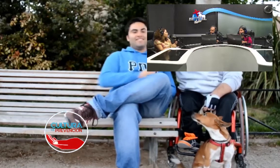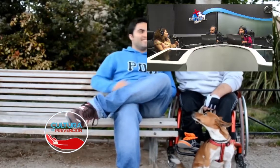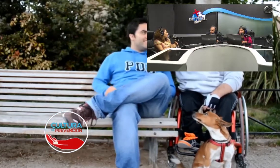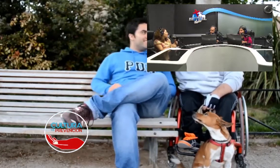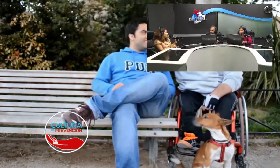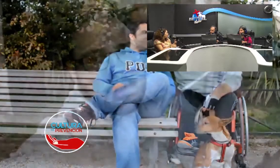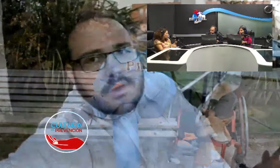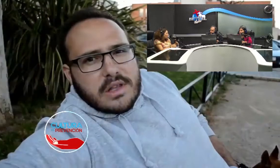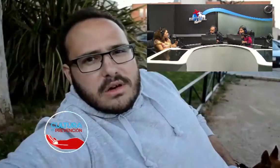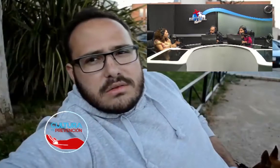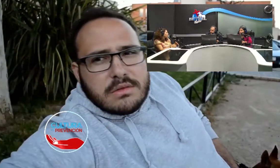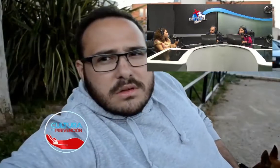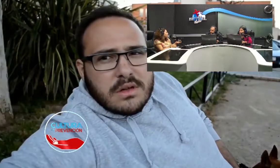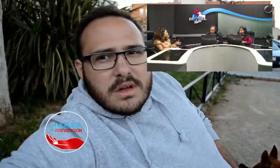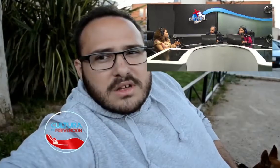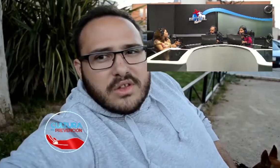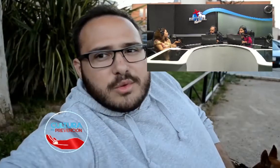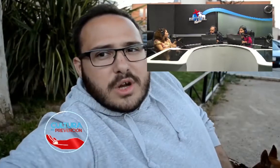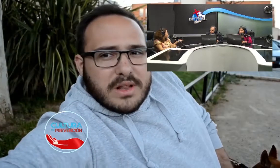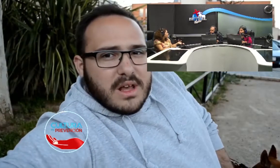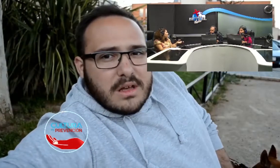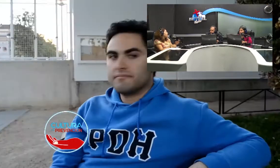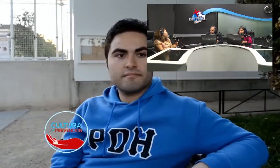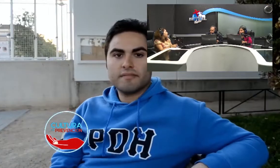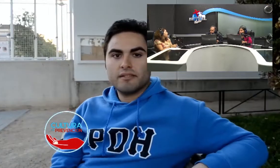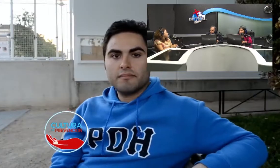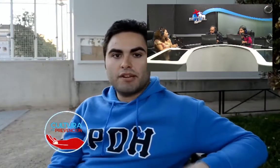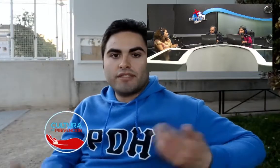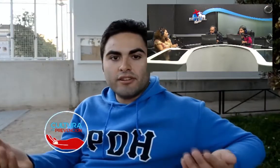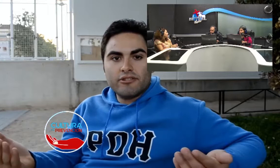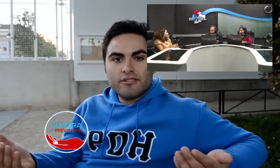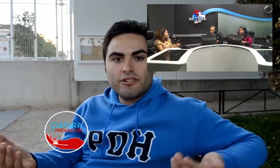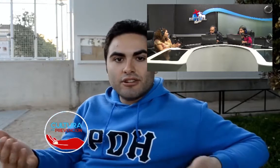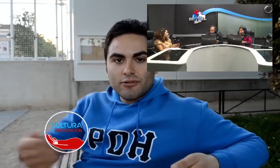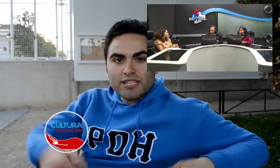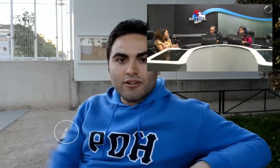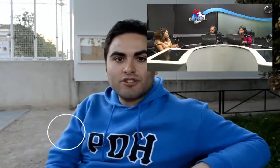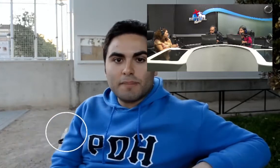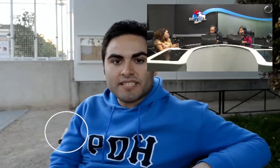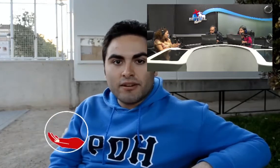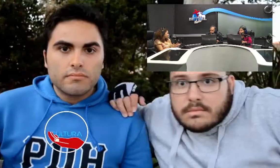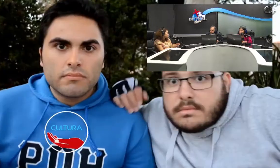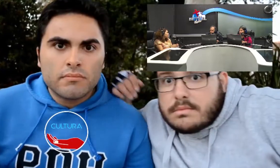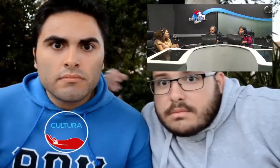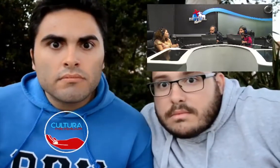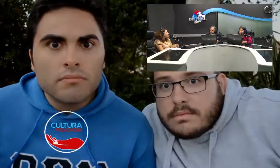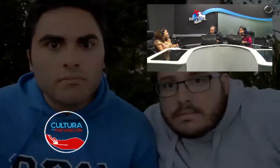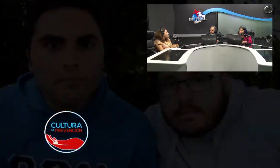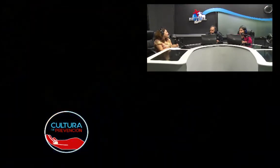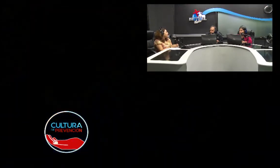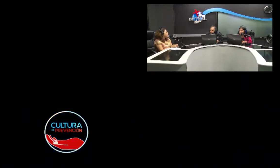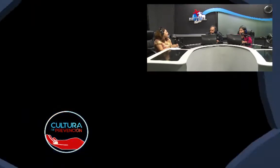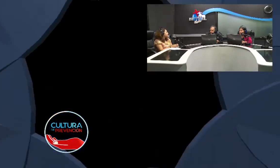en todos los programas, proyectos de construcción se considere la temática de discapacidad o para este sector